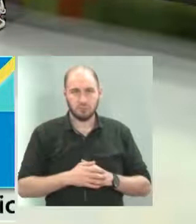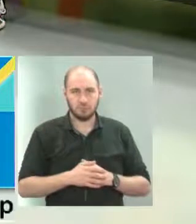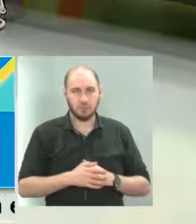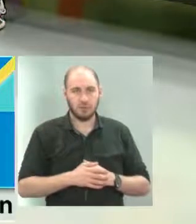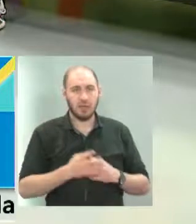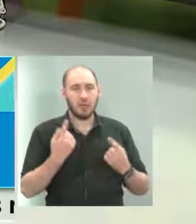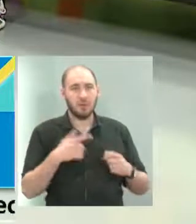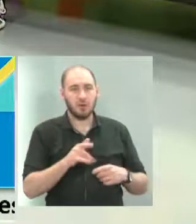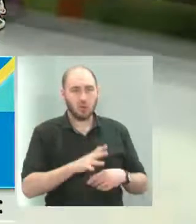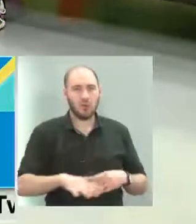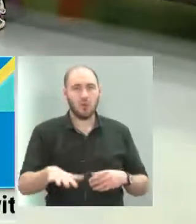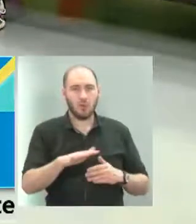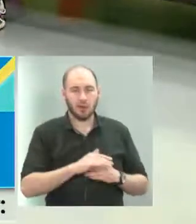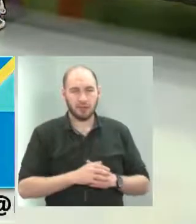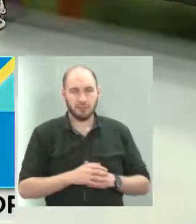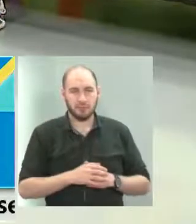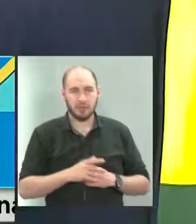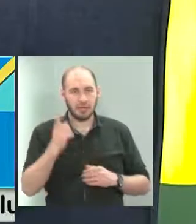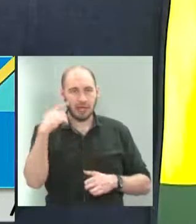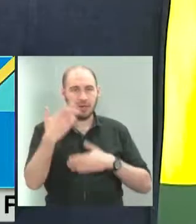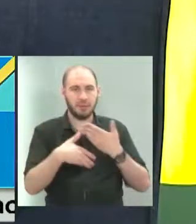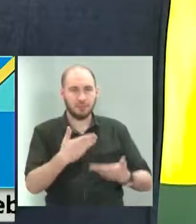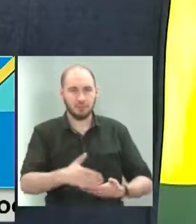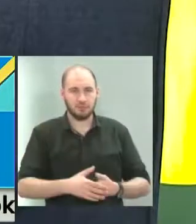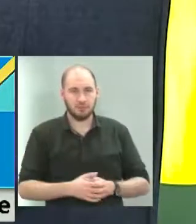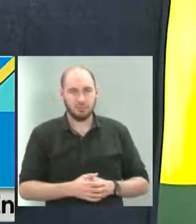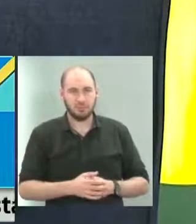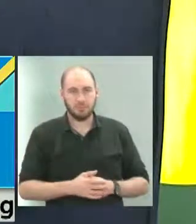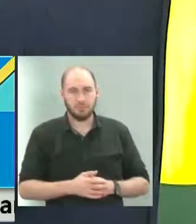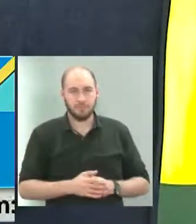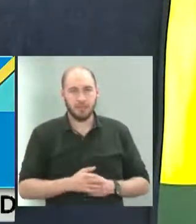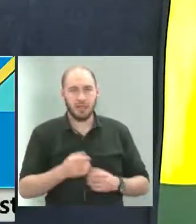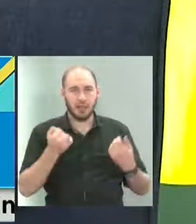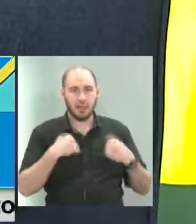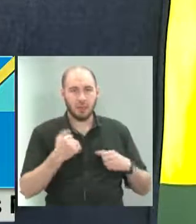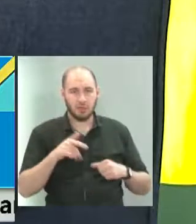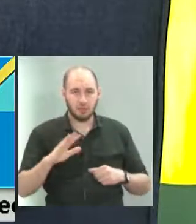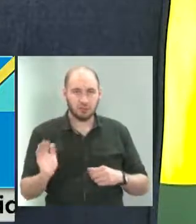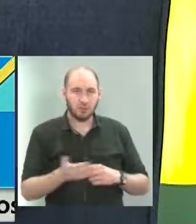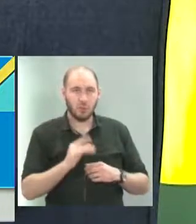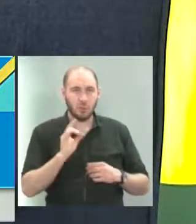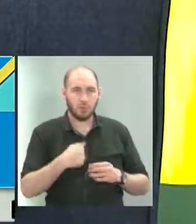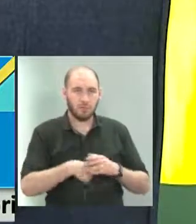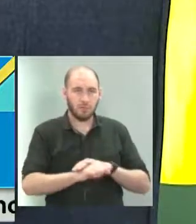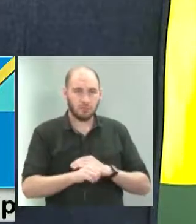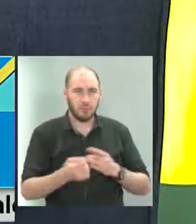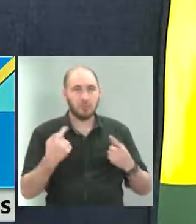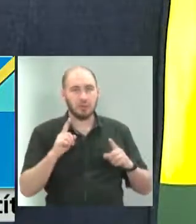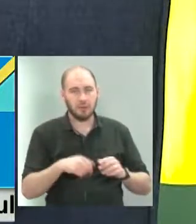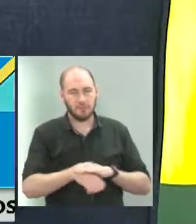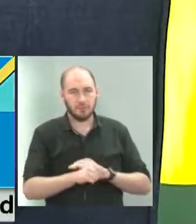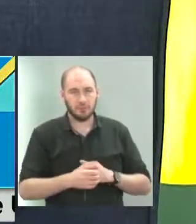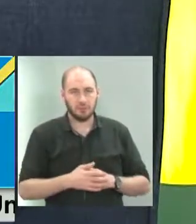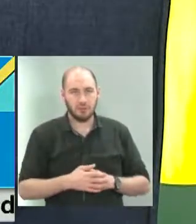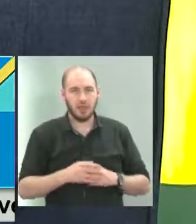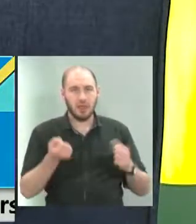hay un ámbito de formación en todos los deportes, ¿no? No solamente en el fútbol, pero también se ve en el fútbol.